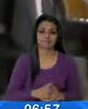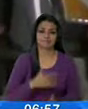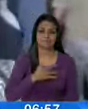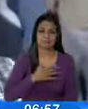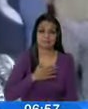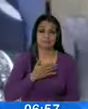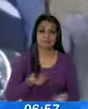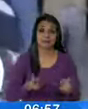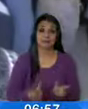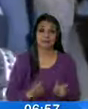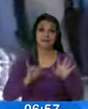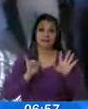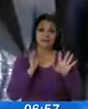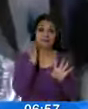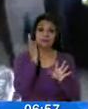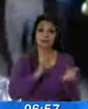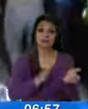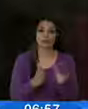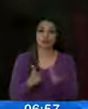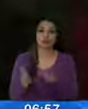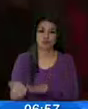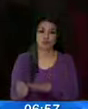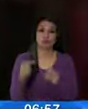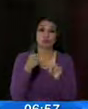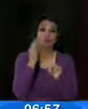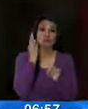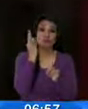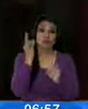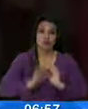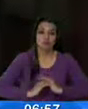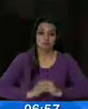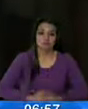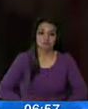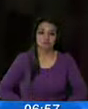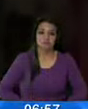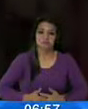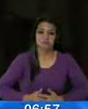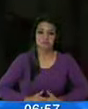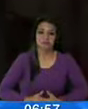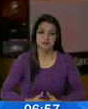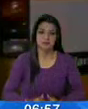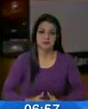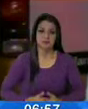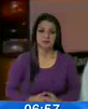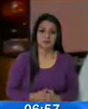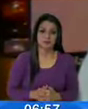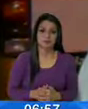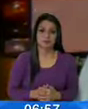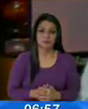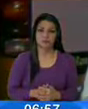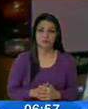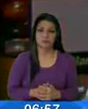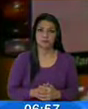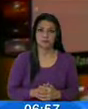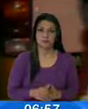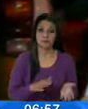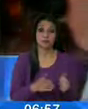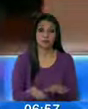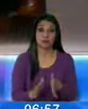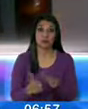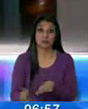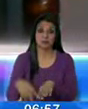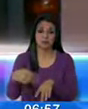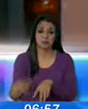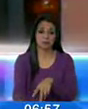deja además 6 mujeres fallecidas. Una de ellas se encontraba en estado de gestación. Los cuerpos fuera del vehículo